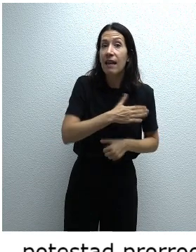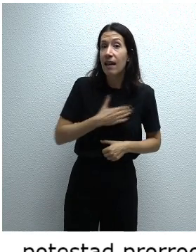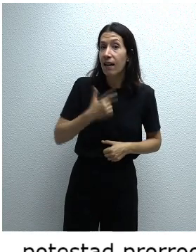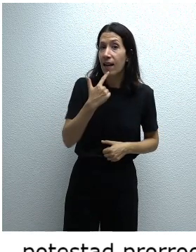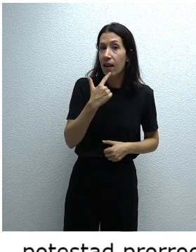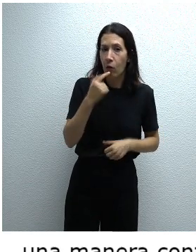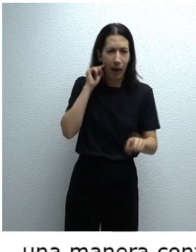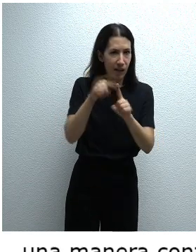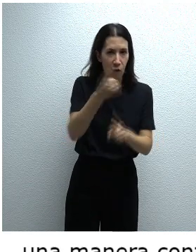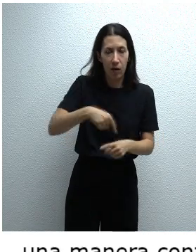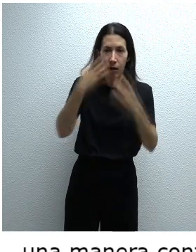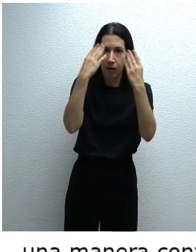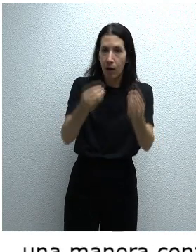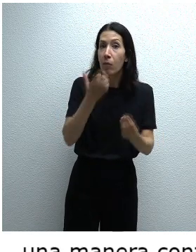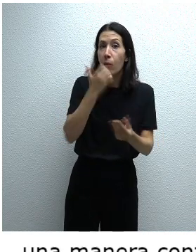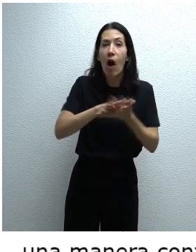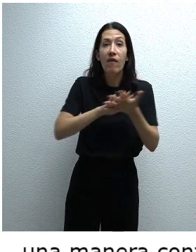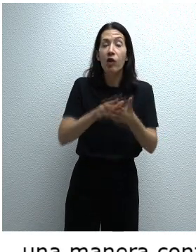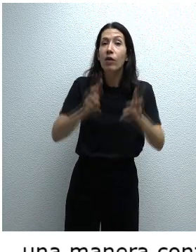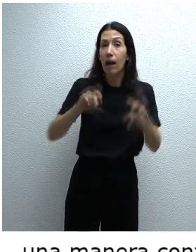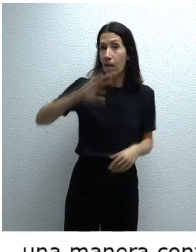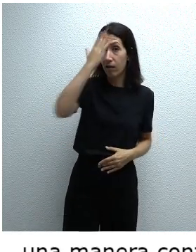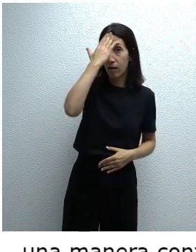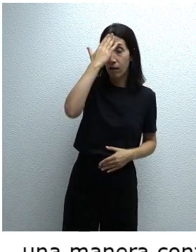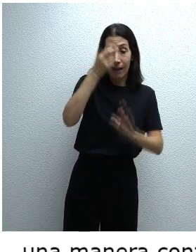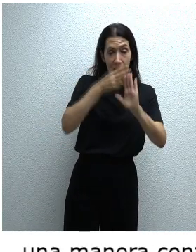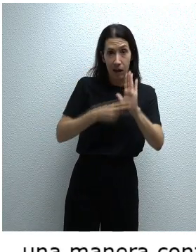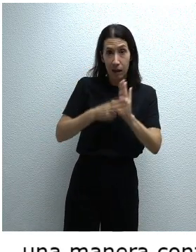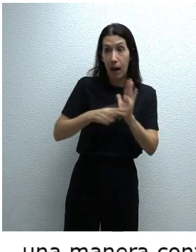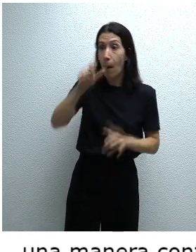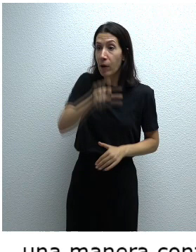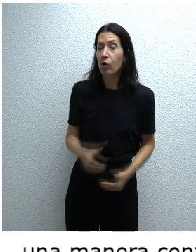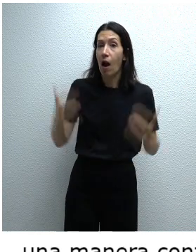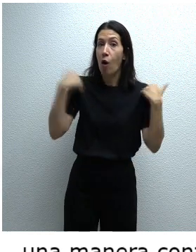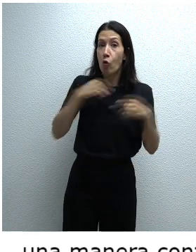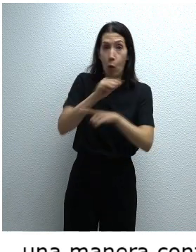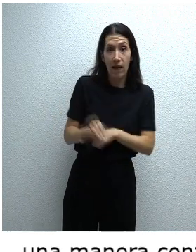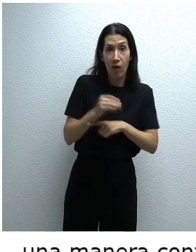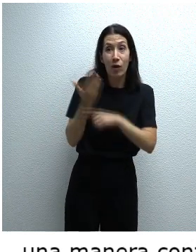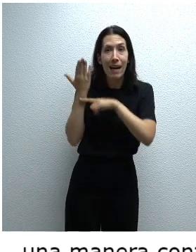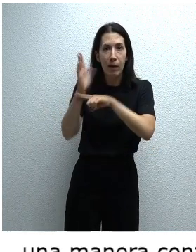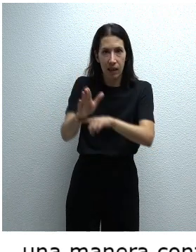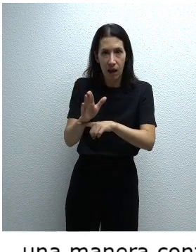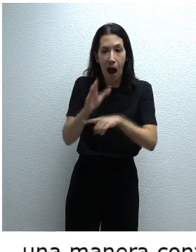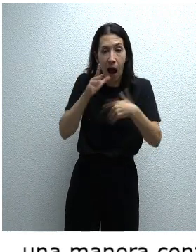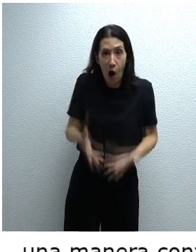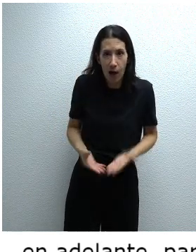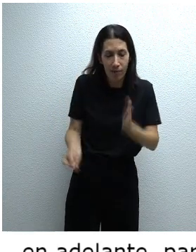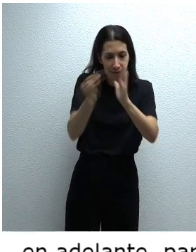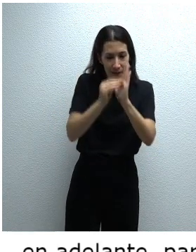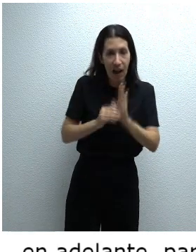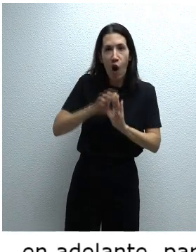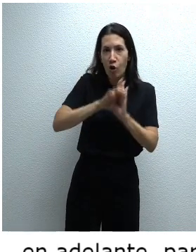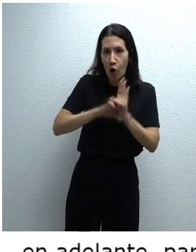entendernos, por ejemplo, respecto de la tutela, las normas que respecto del curador representativo se establecen ahora en el